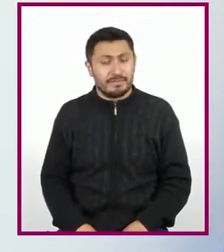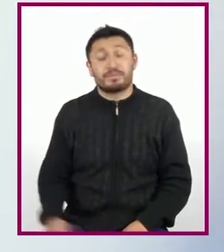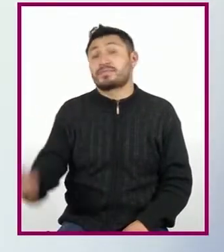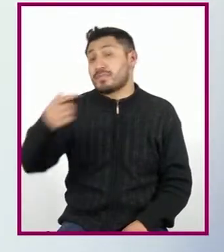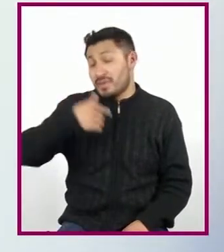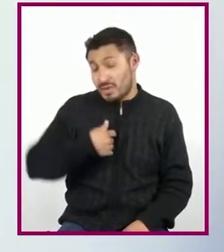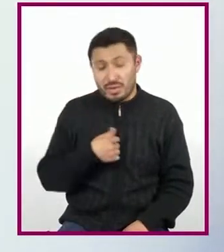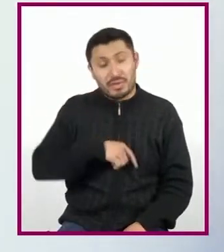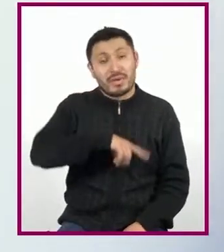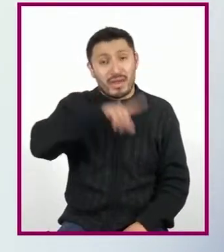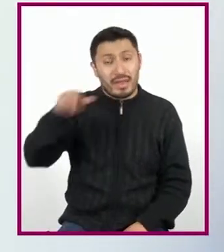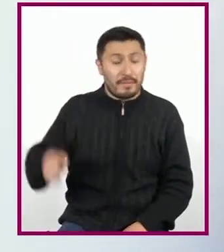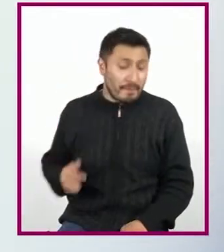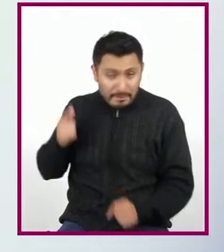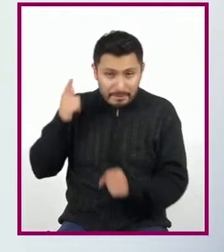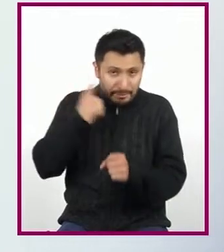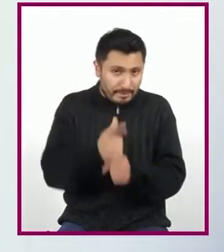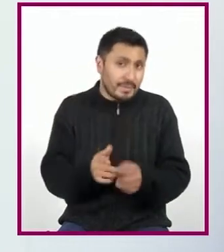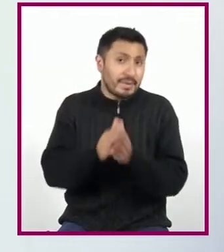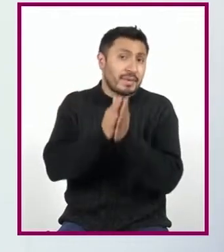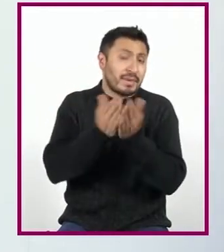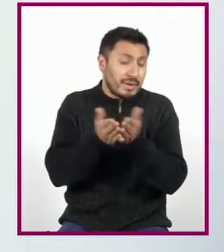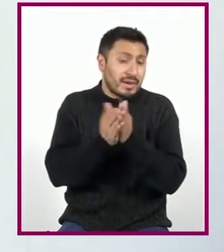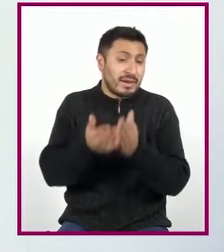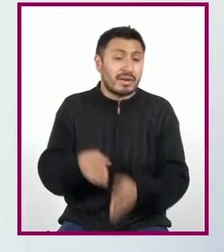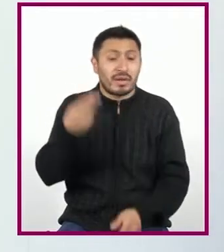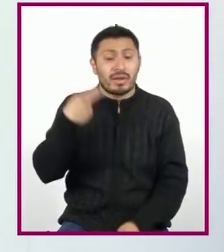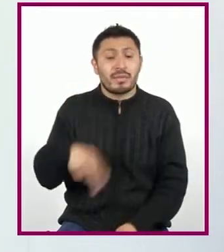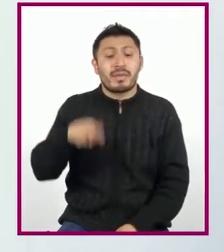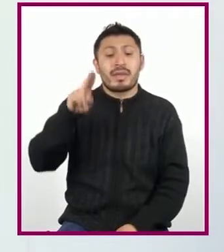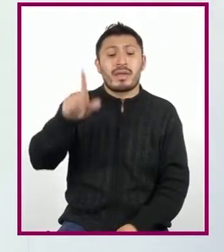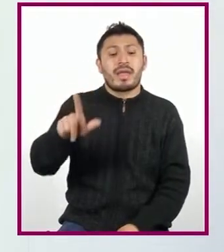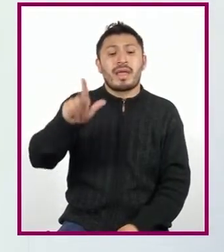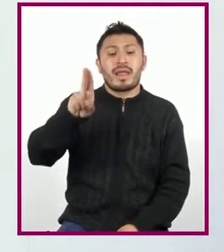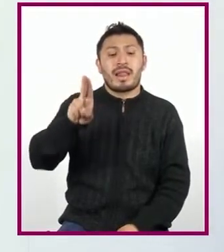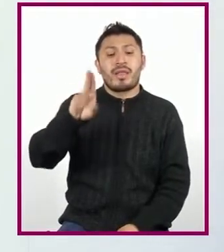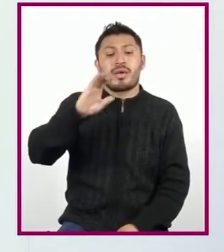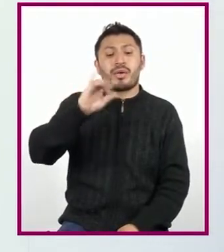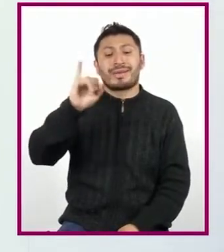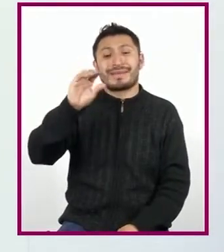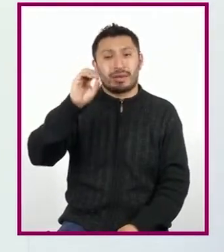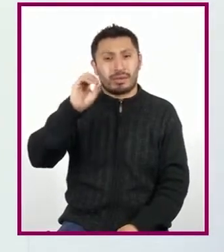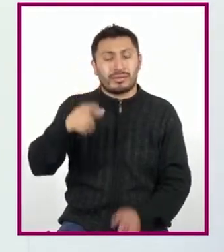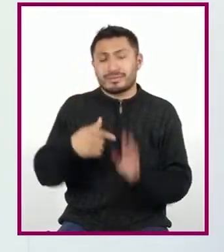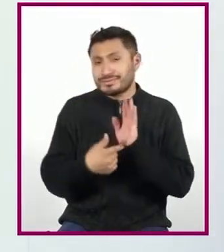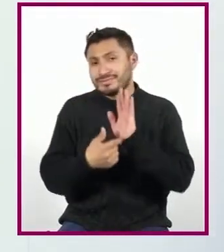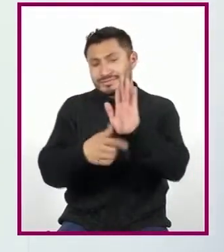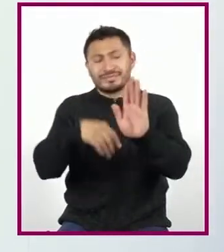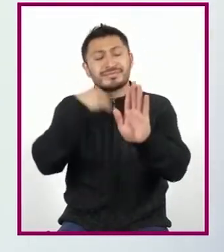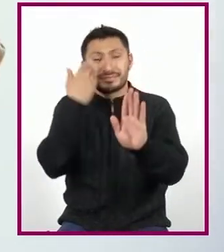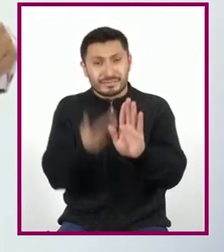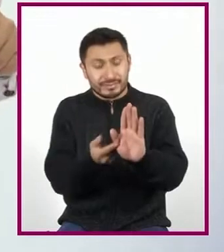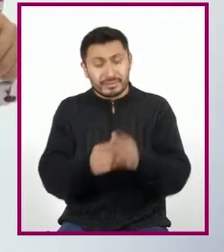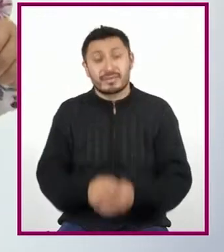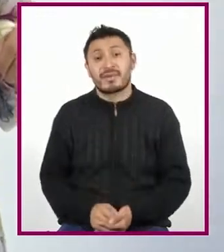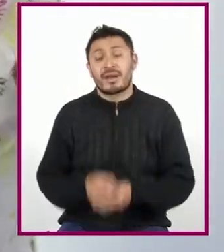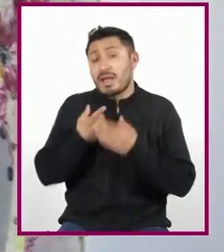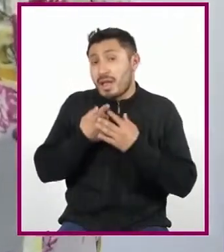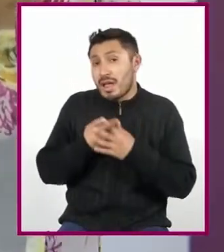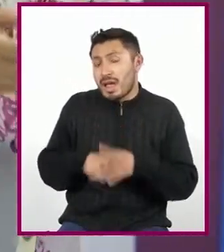Este prologuista es un estudioso de la obra del autor. Recuerden que generalmente los prólogos son escritos por el editor, por